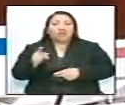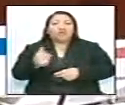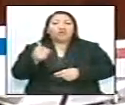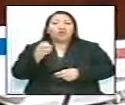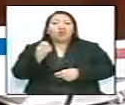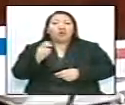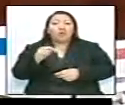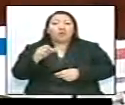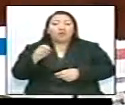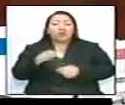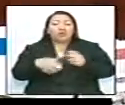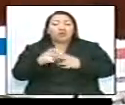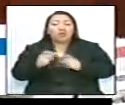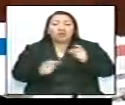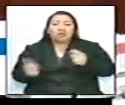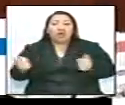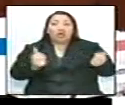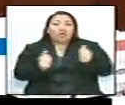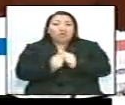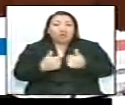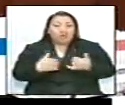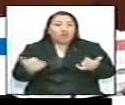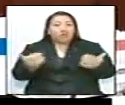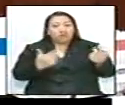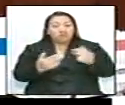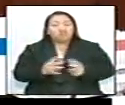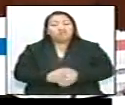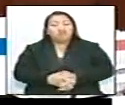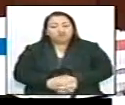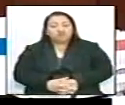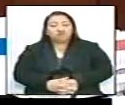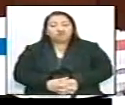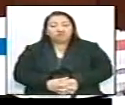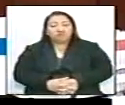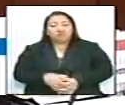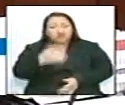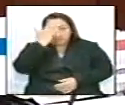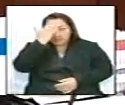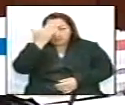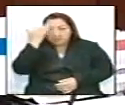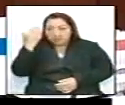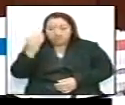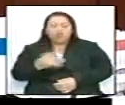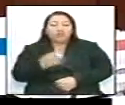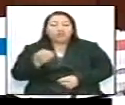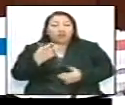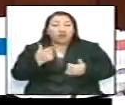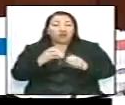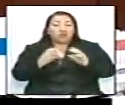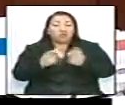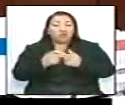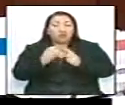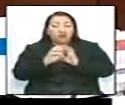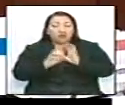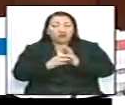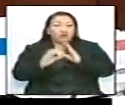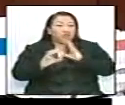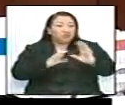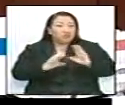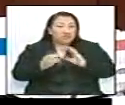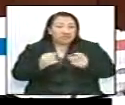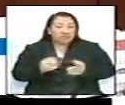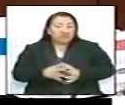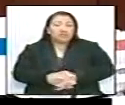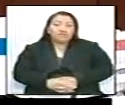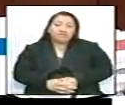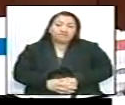todos los funcionarios que nos acompañan. Yo creo que el asunto que estamos discutiendo en la Comisión de Constitución, señora Presidenta,